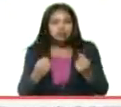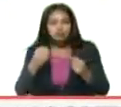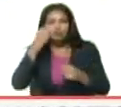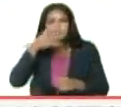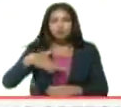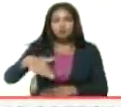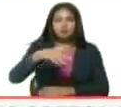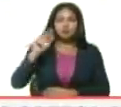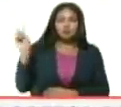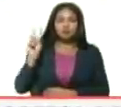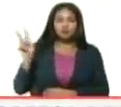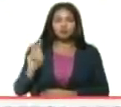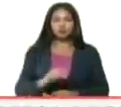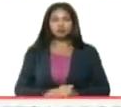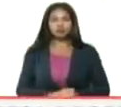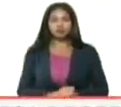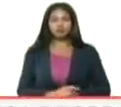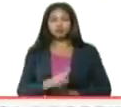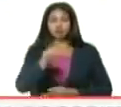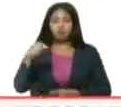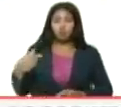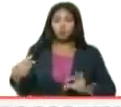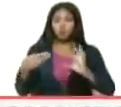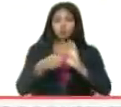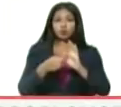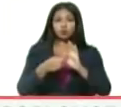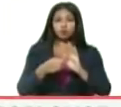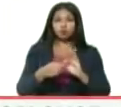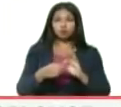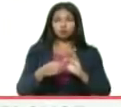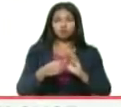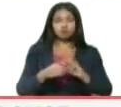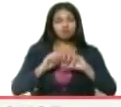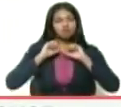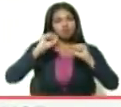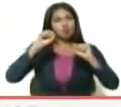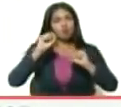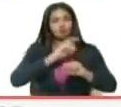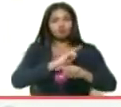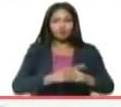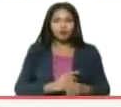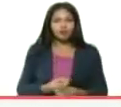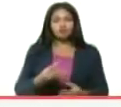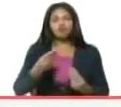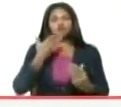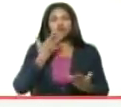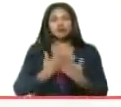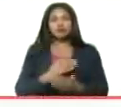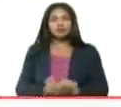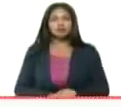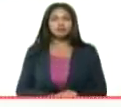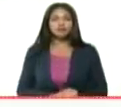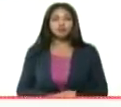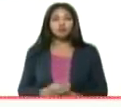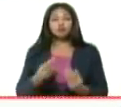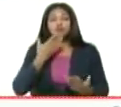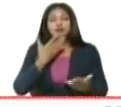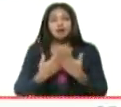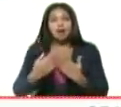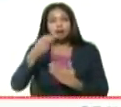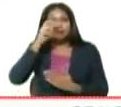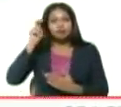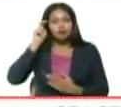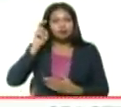venezolano, unidos, vencerá. Muchas gracias. Muchas gracias, embajador